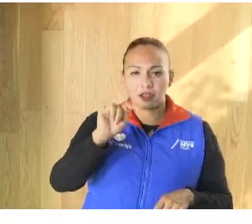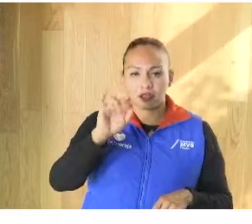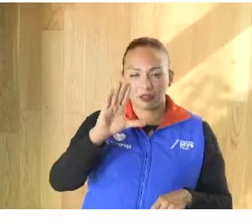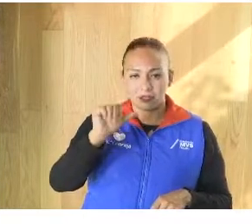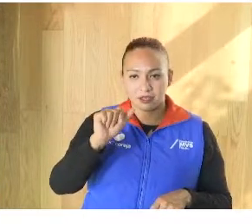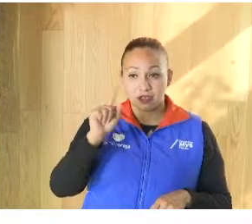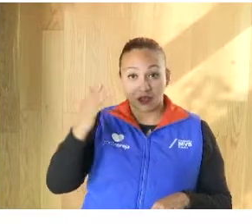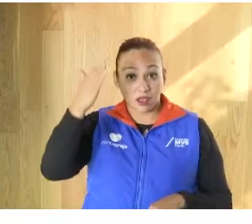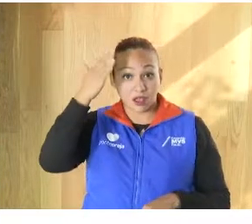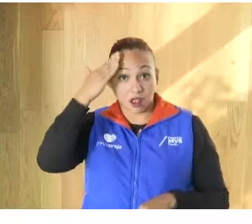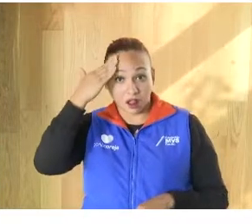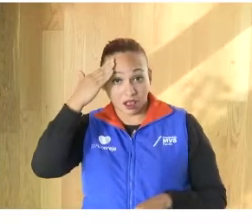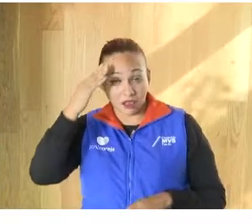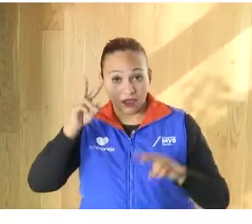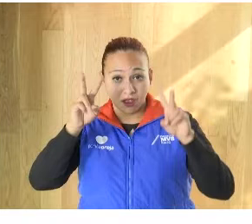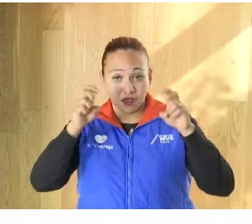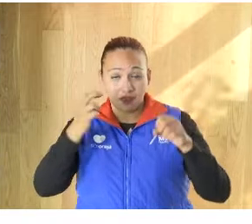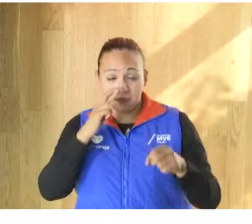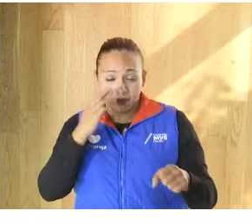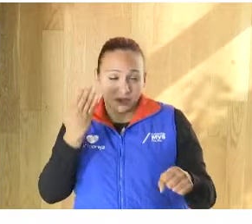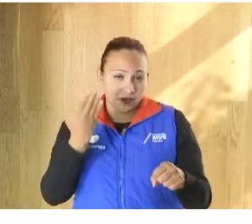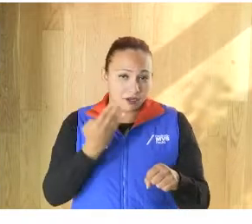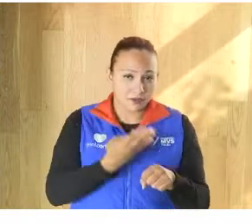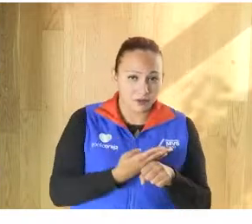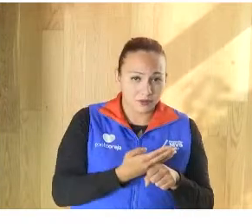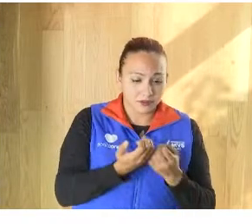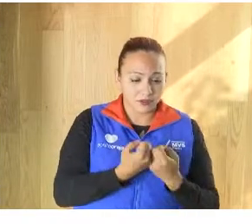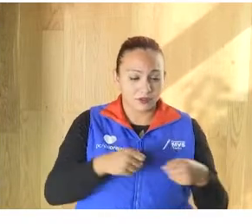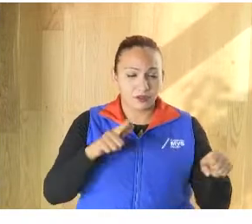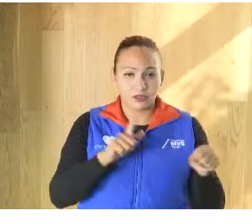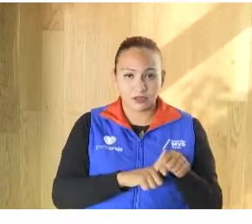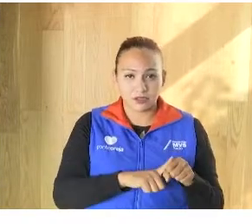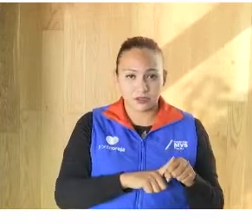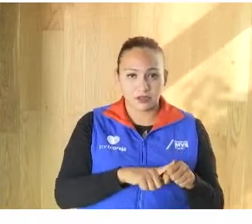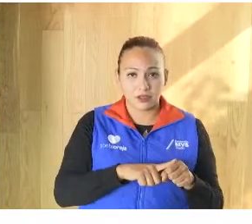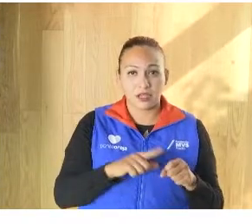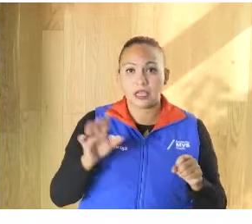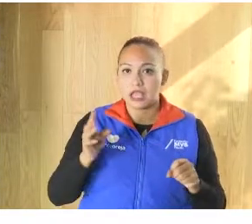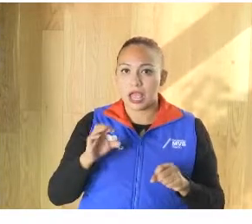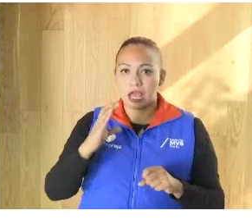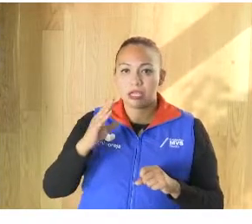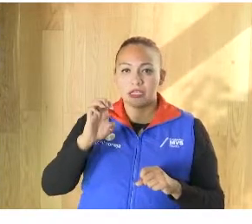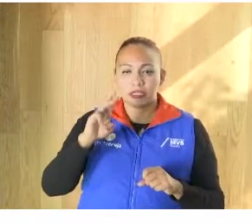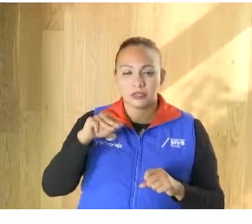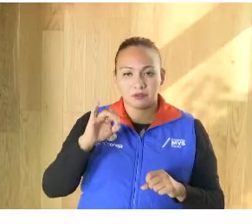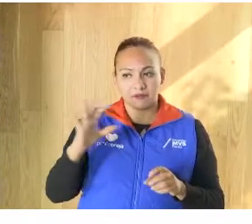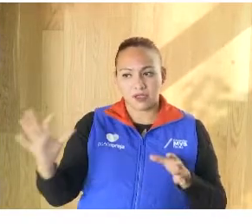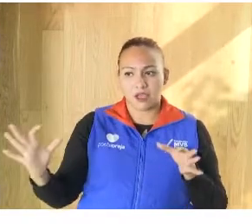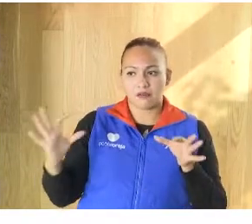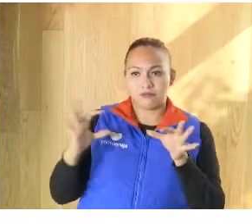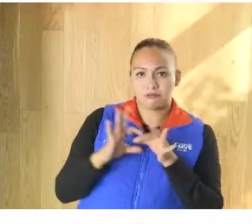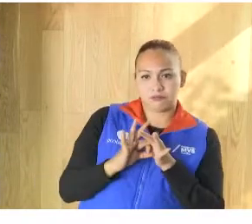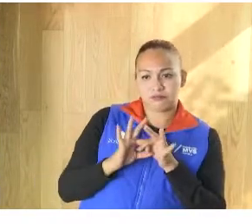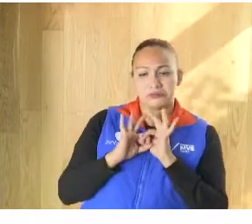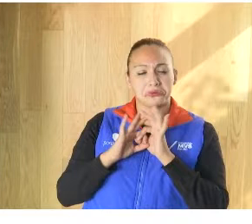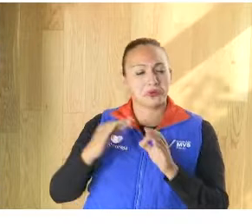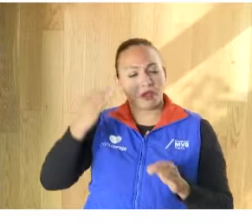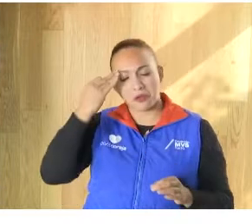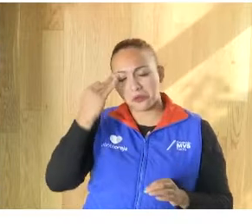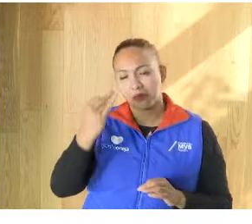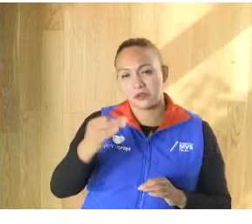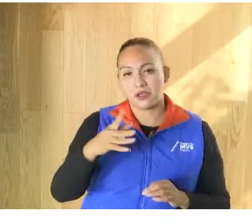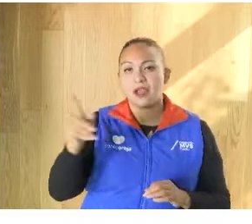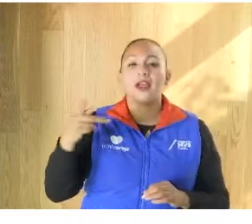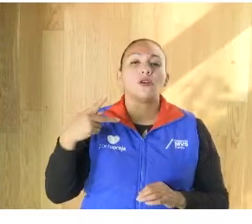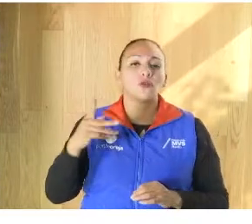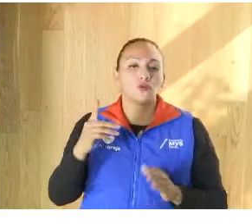líder en el tema de responsabilidad social y sostenibilidad y, bueno, aliados del CEMEFI de hace mucho tiempo. Así que ellos tienen también su